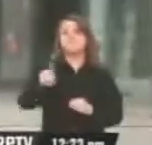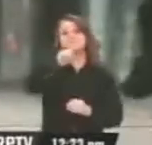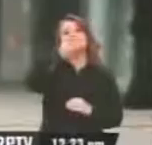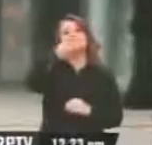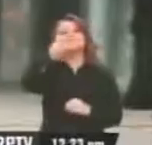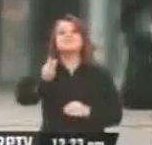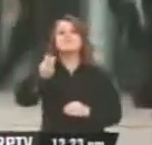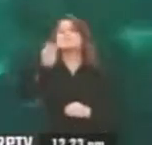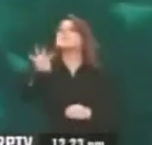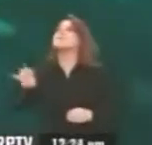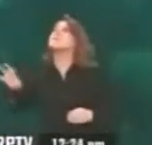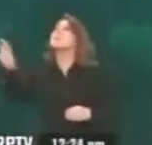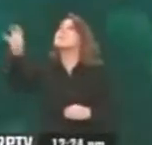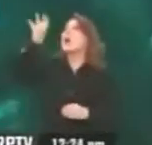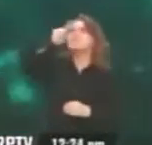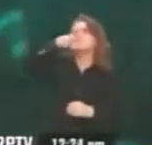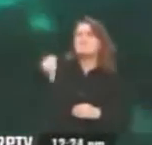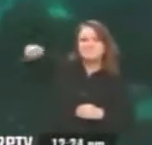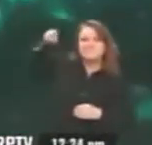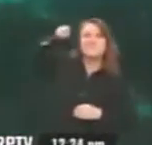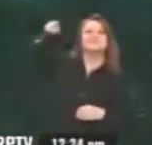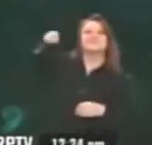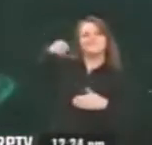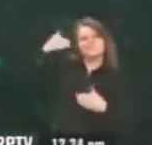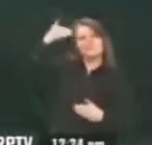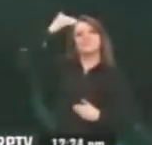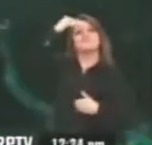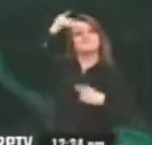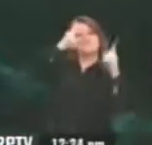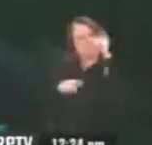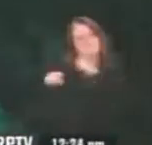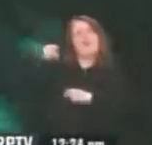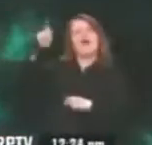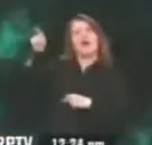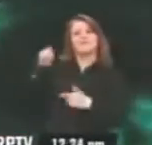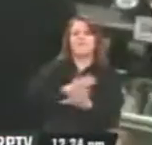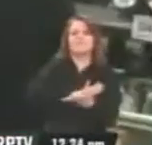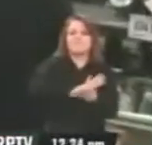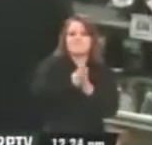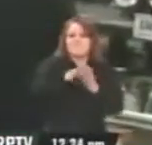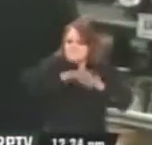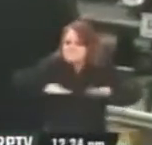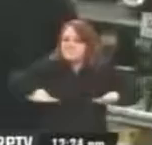de 127 países en el mundo, disminuye los impactos ambientales